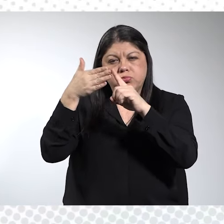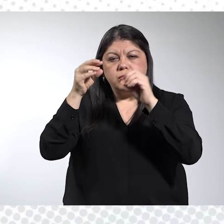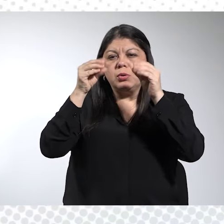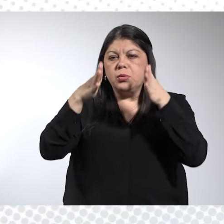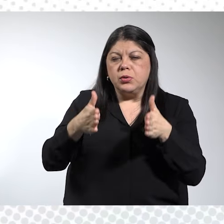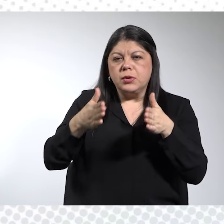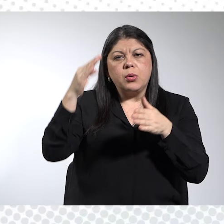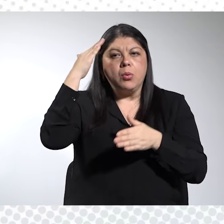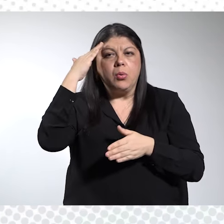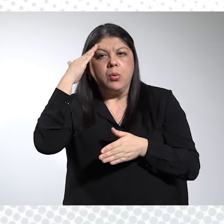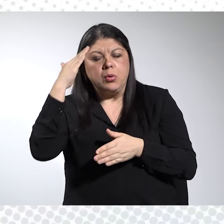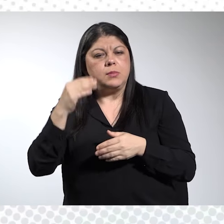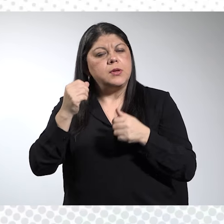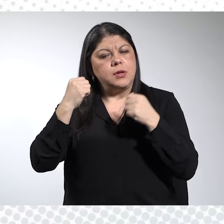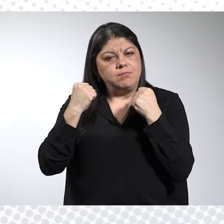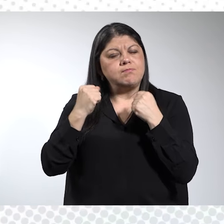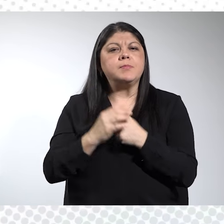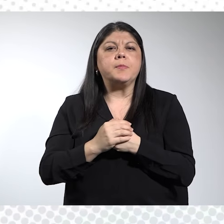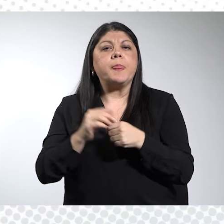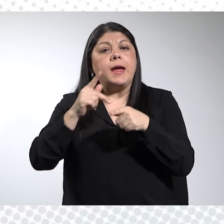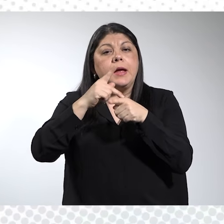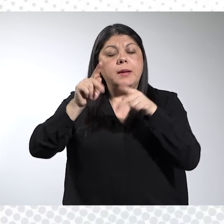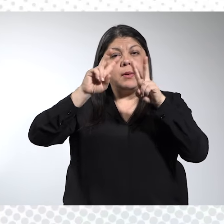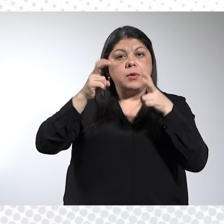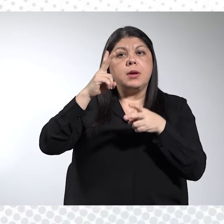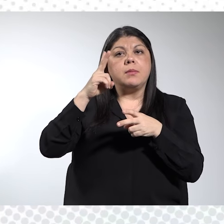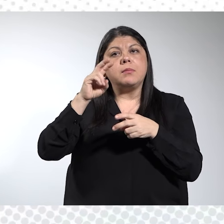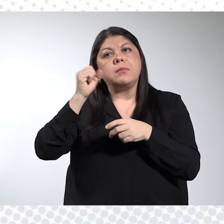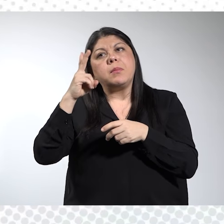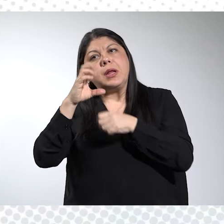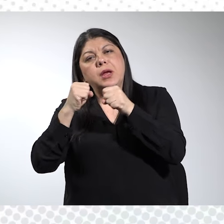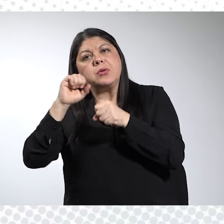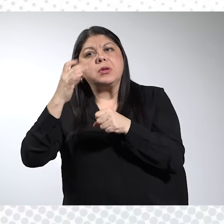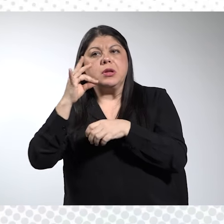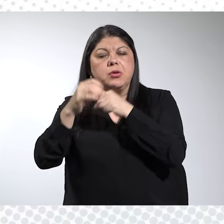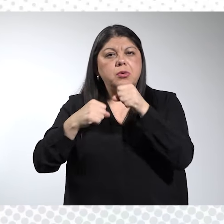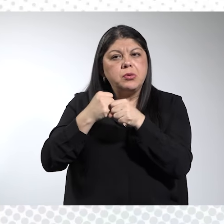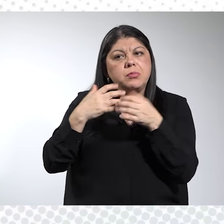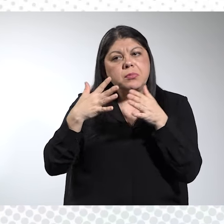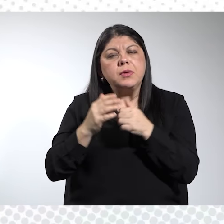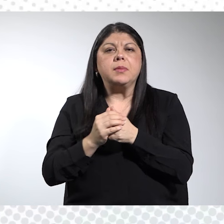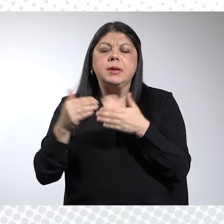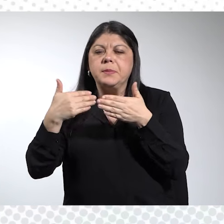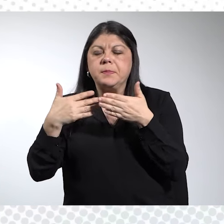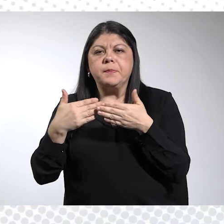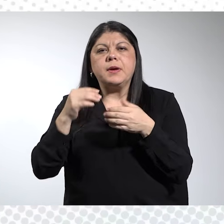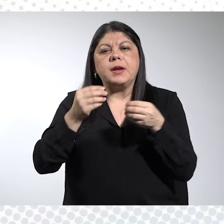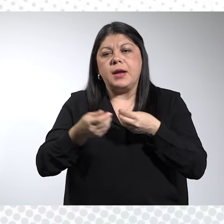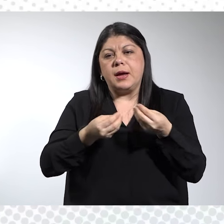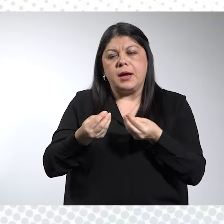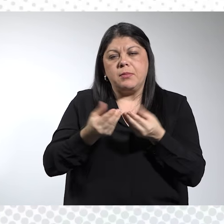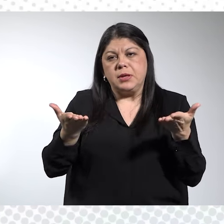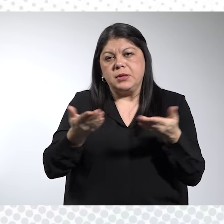a los estudiantes con conocimiento y prestancia. Y en tema profesional tengo estuve 18 años aproximadamente en